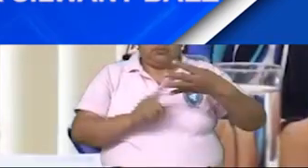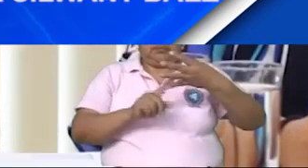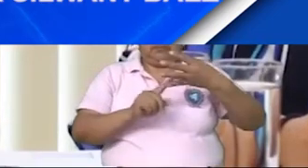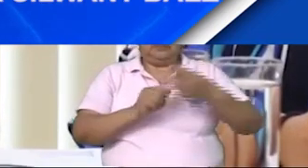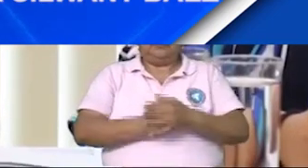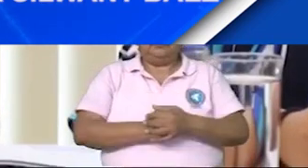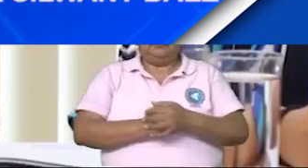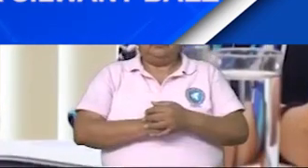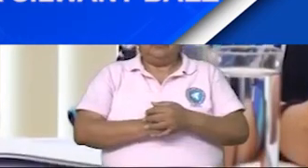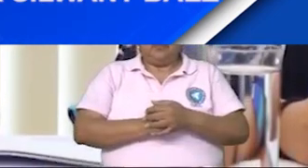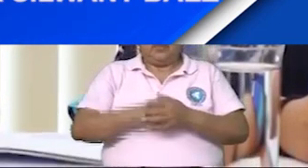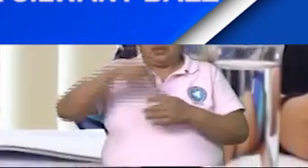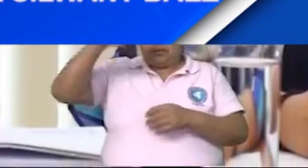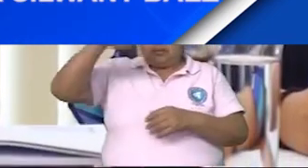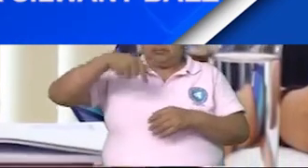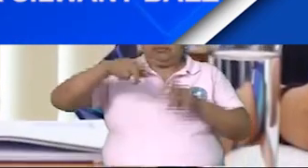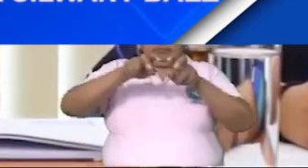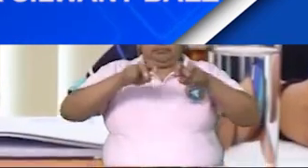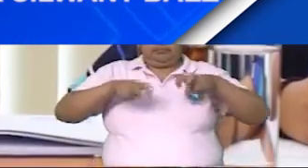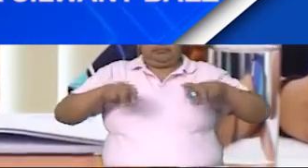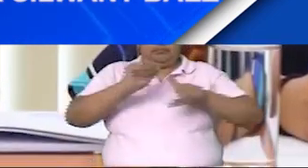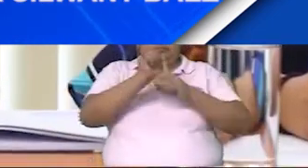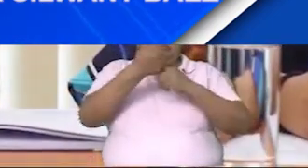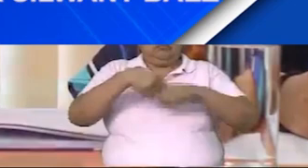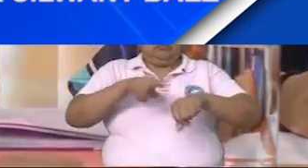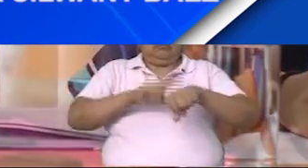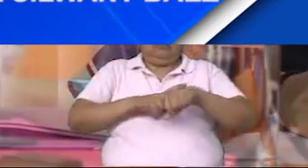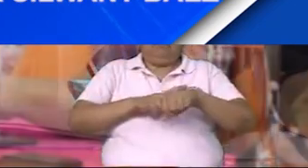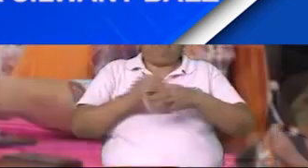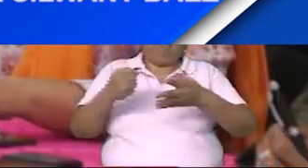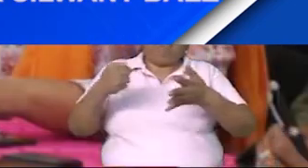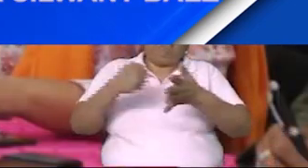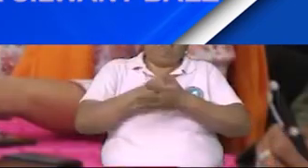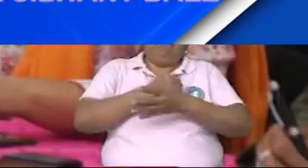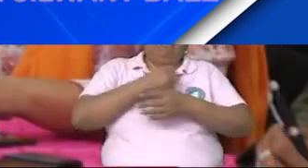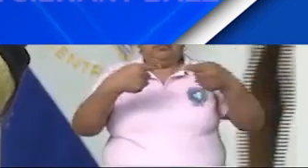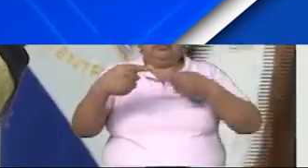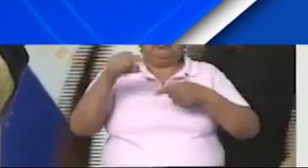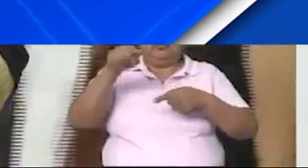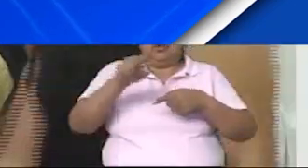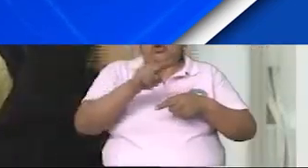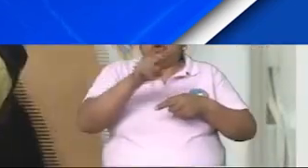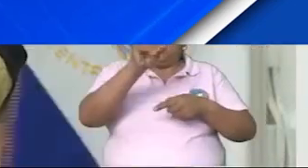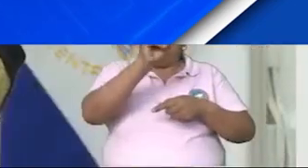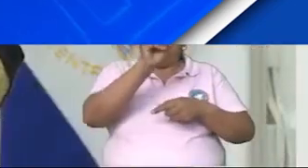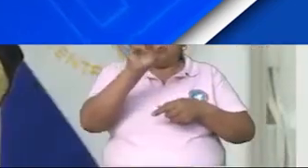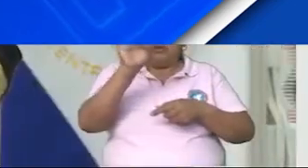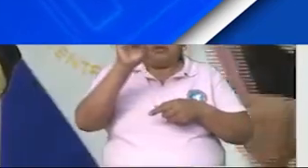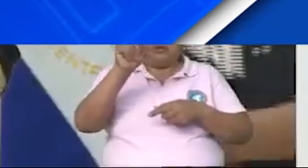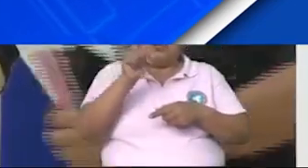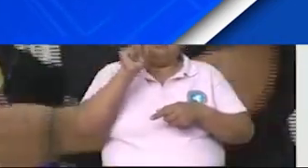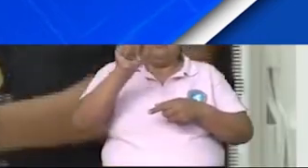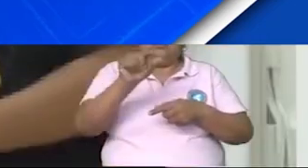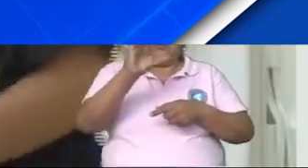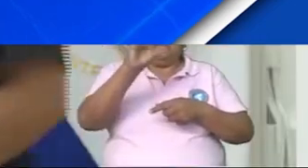la insurrección final, combatió en el Frente Nororiental Carlos Roberto